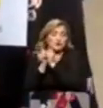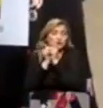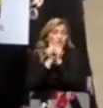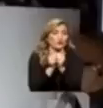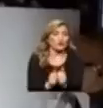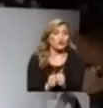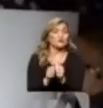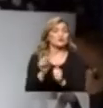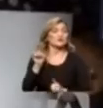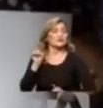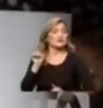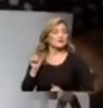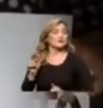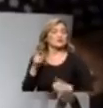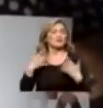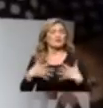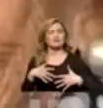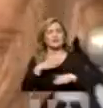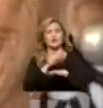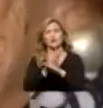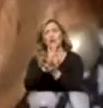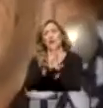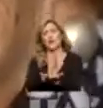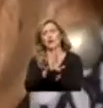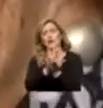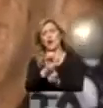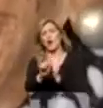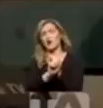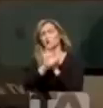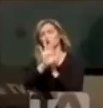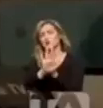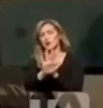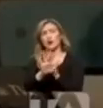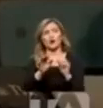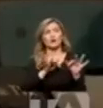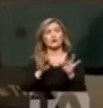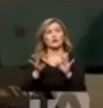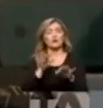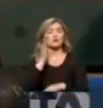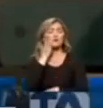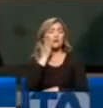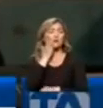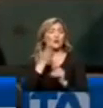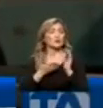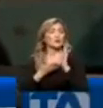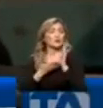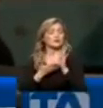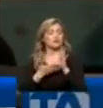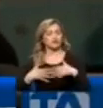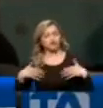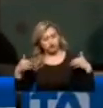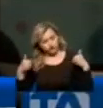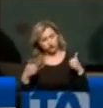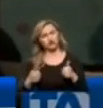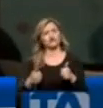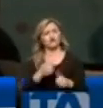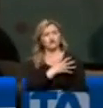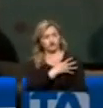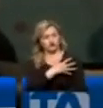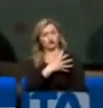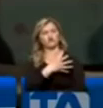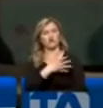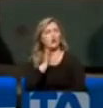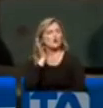dice que Gerti habló de lo que le sucedió hace apenas 5 años. Mi mamá es un ejemplo de valor y de fortaleza,